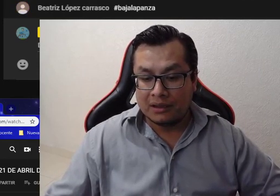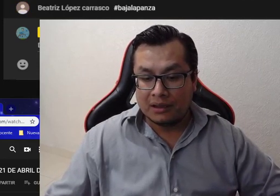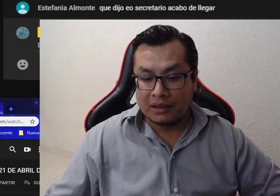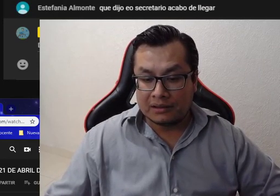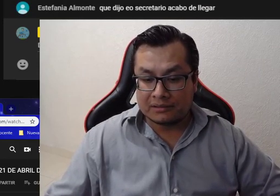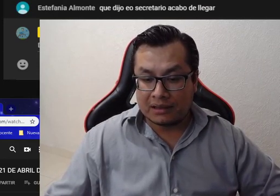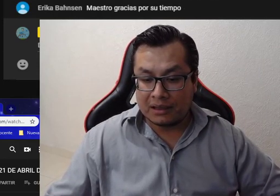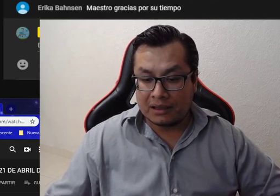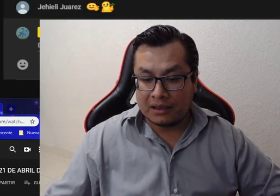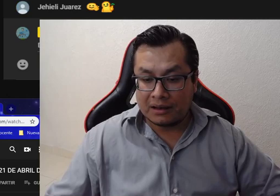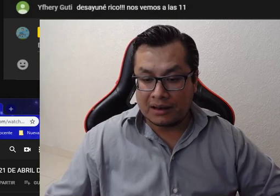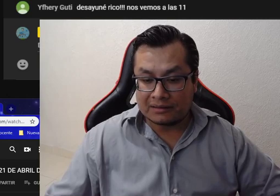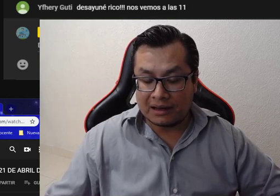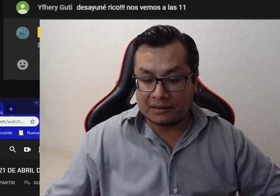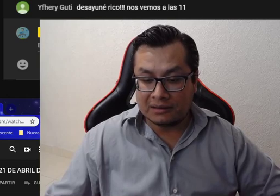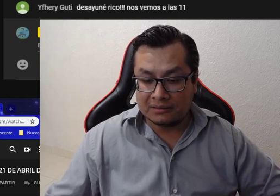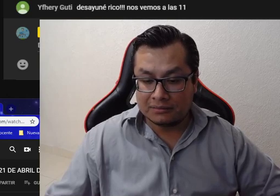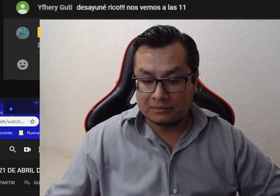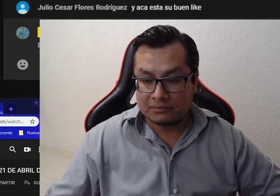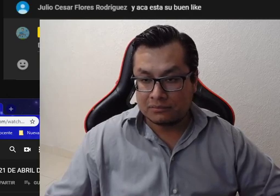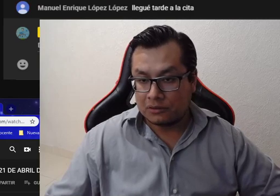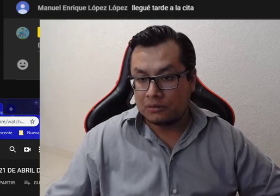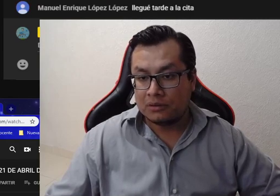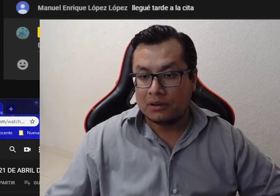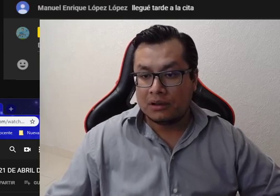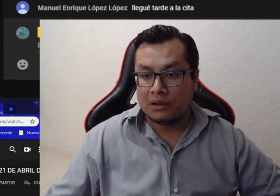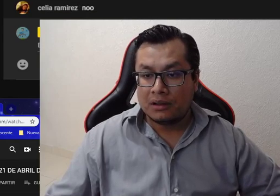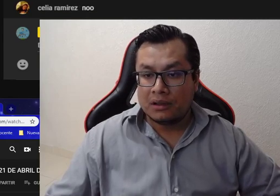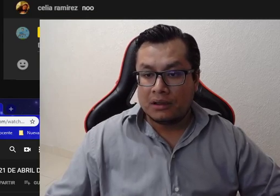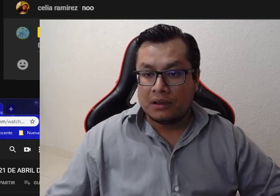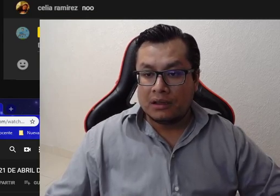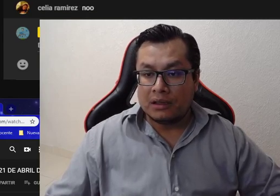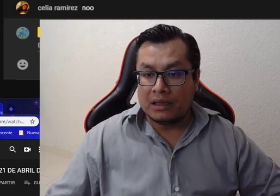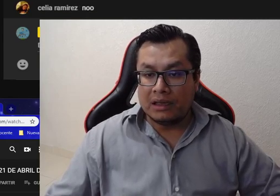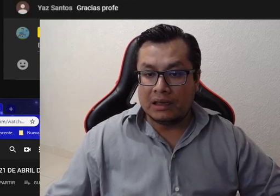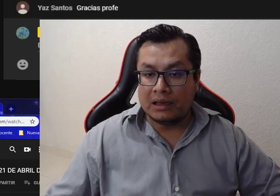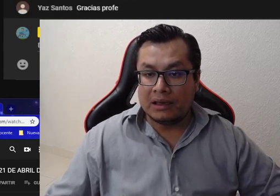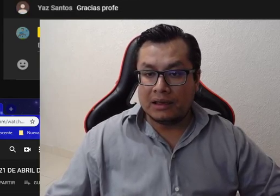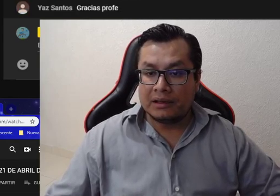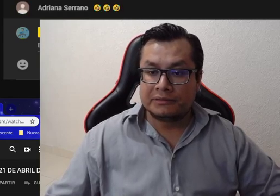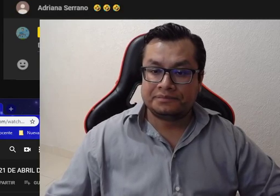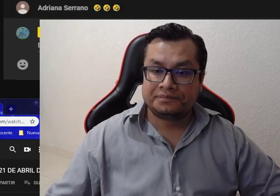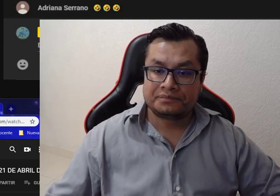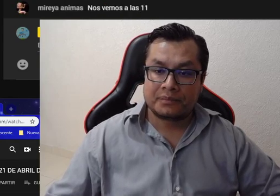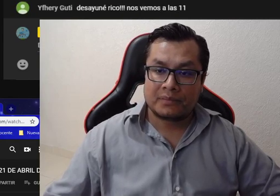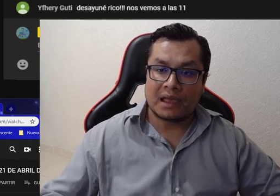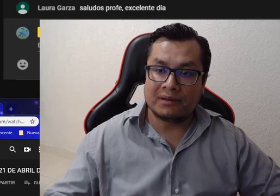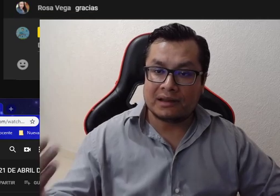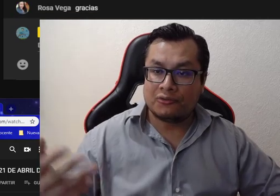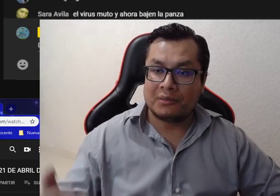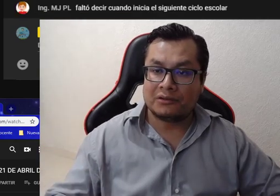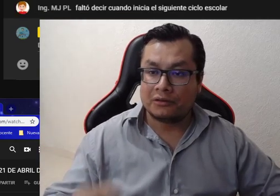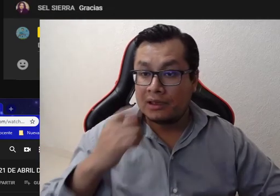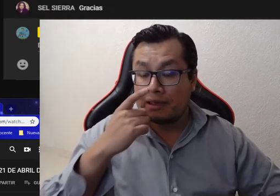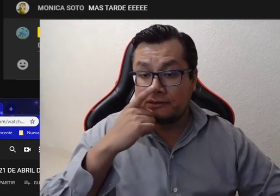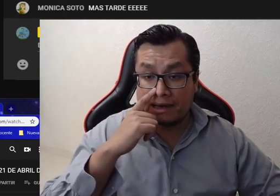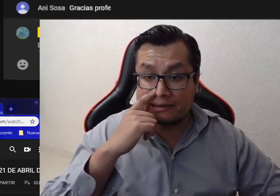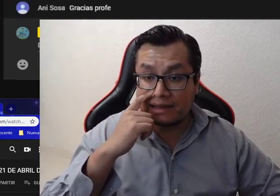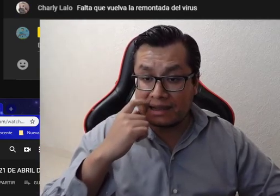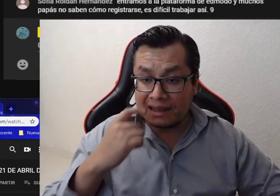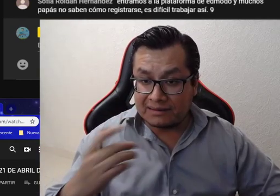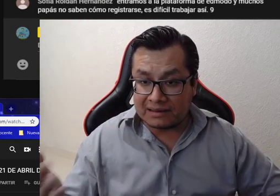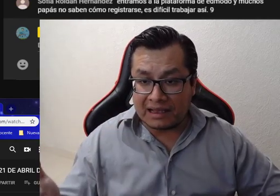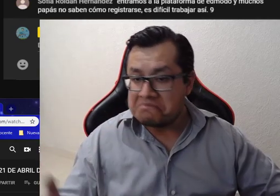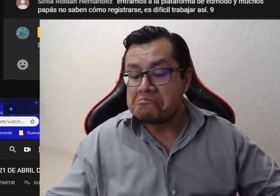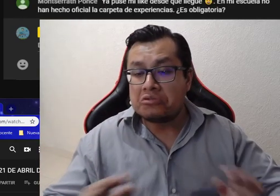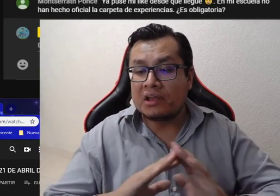todas las clases, ¿no? Y de ahí va a estar la información. Si llegas